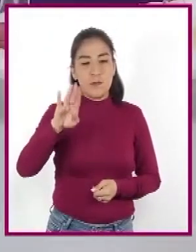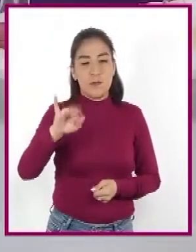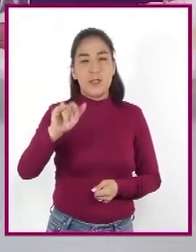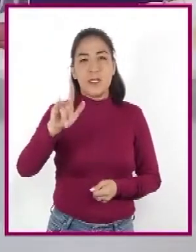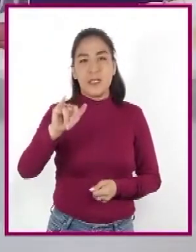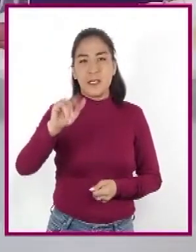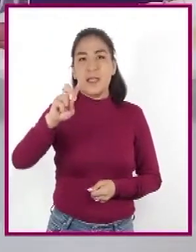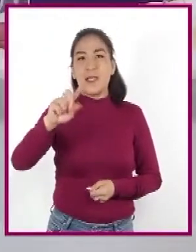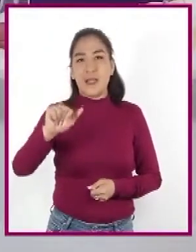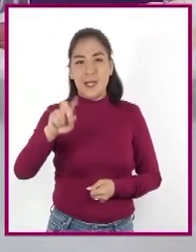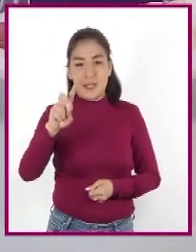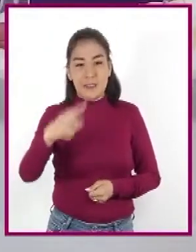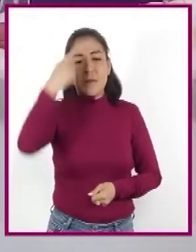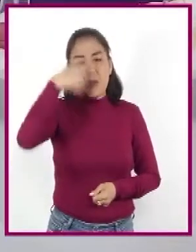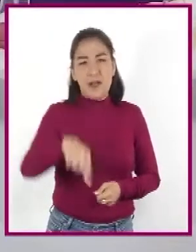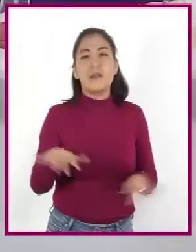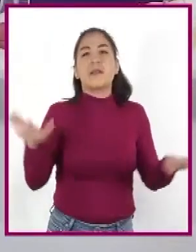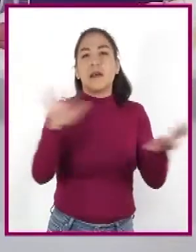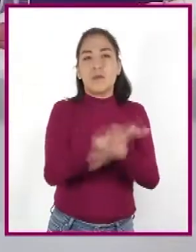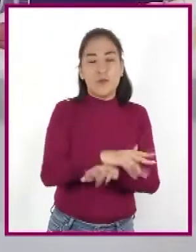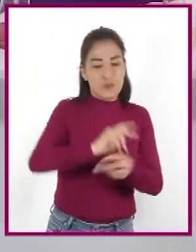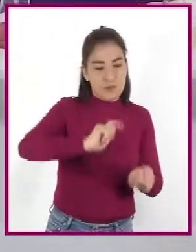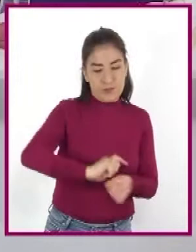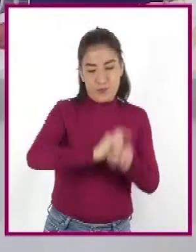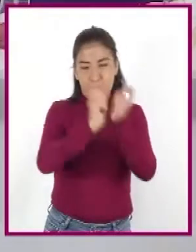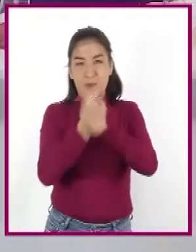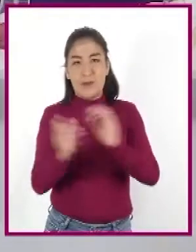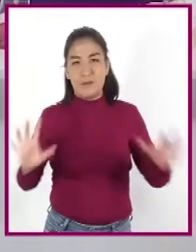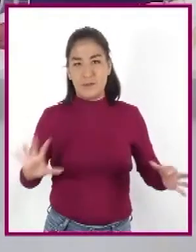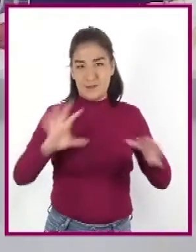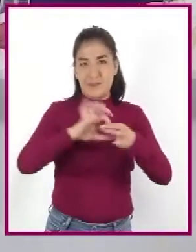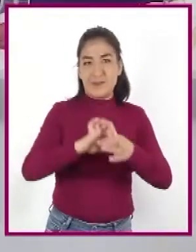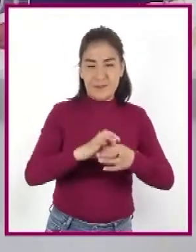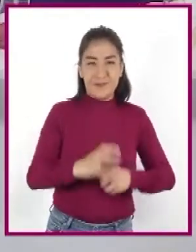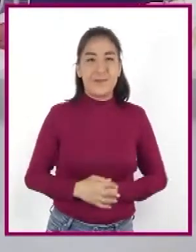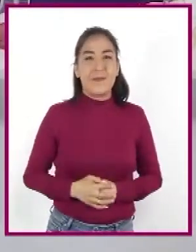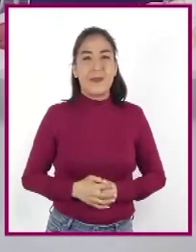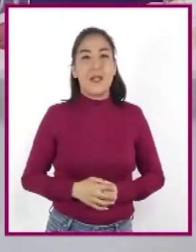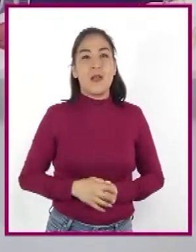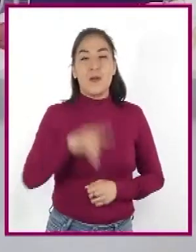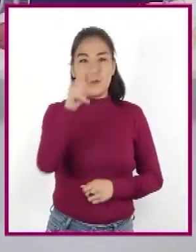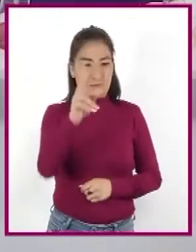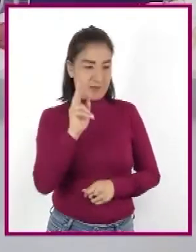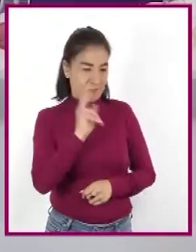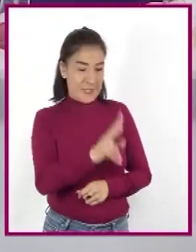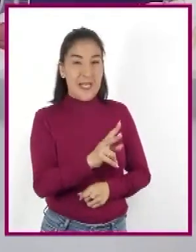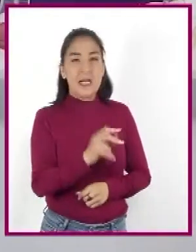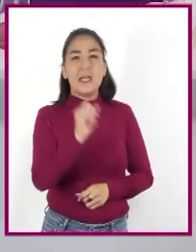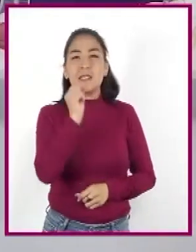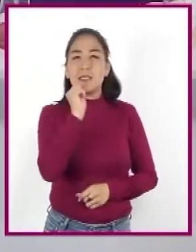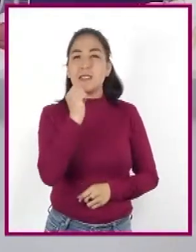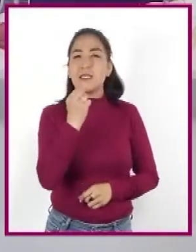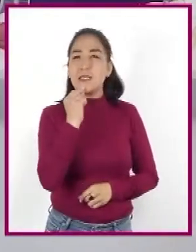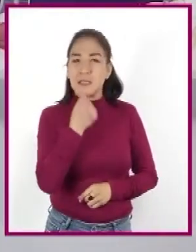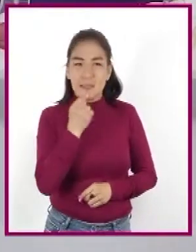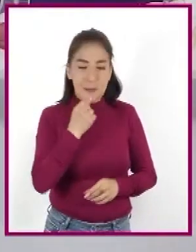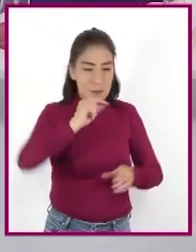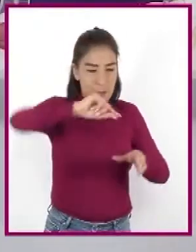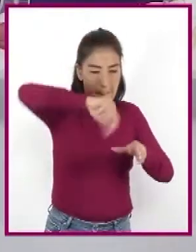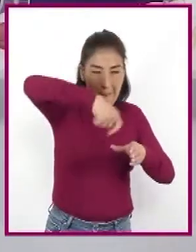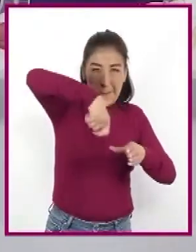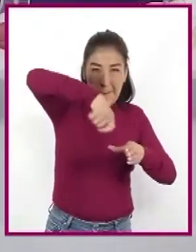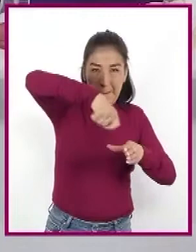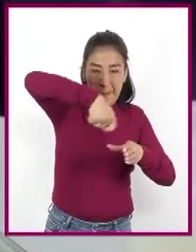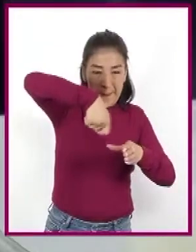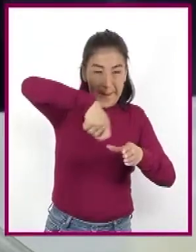una sustancia para disolverse en otra. Como pueden observar, al cabo de unos segundos de agitación, el